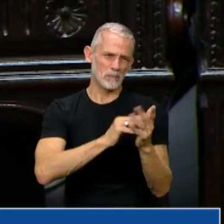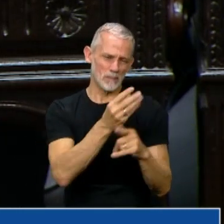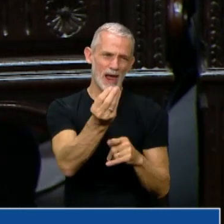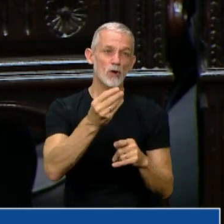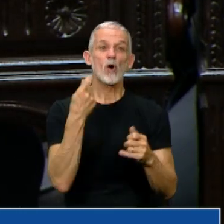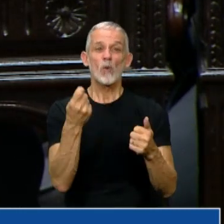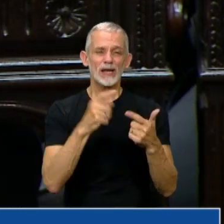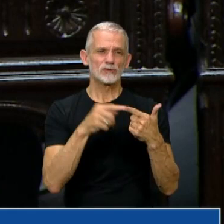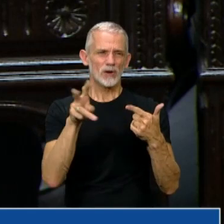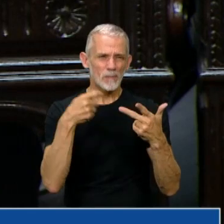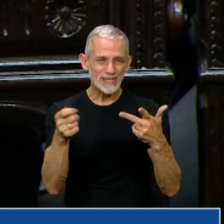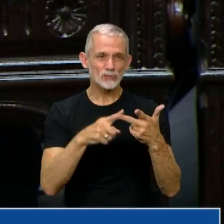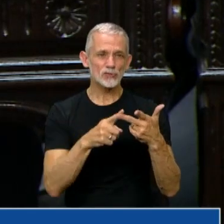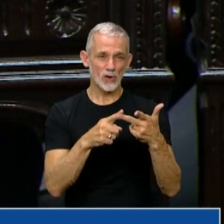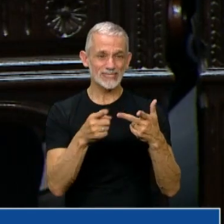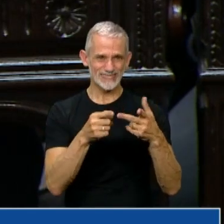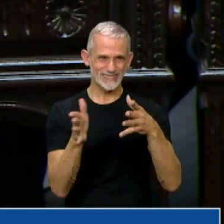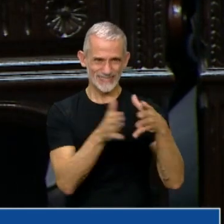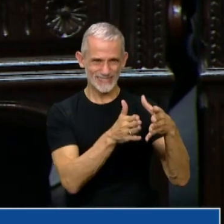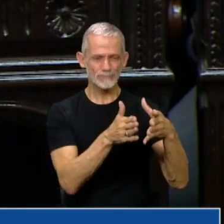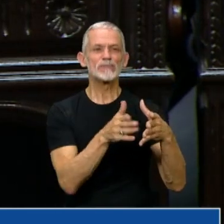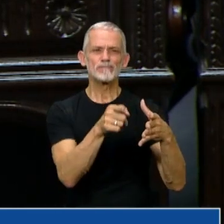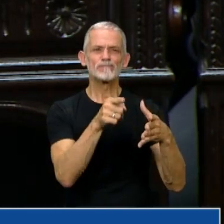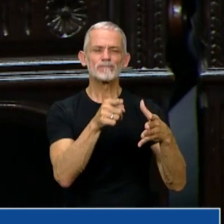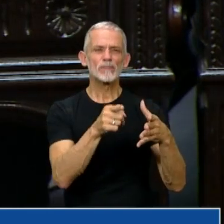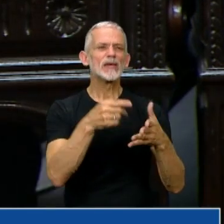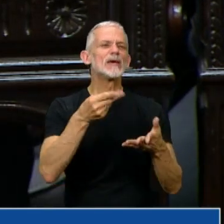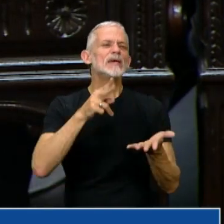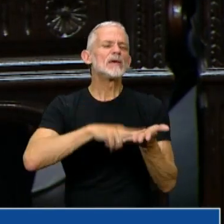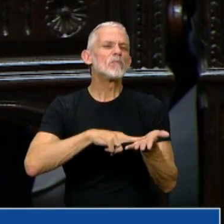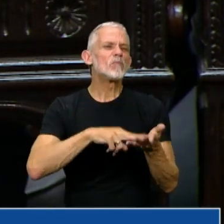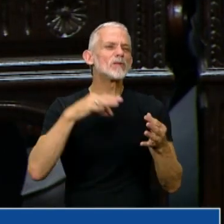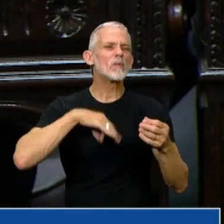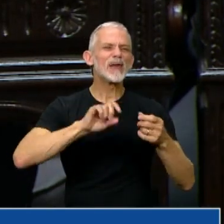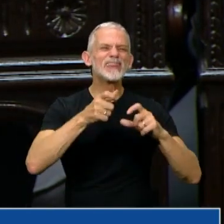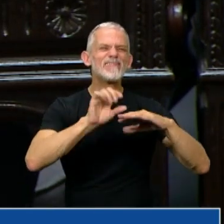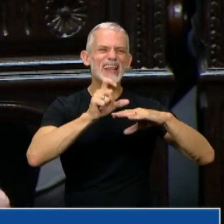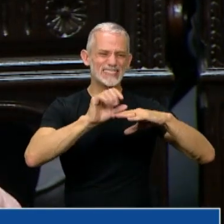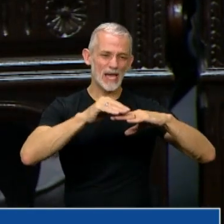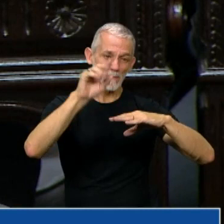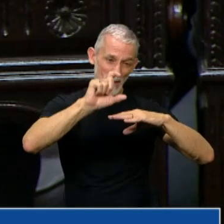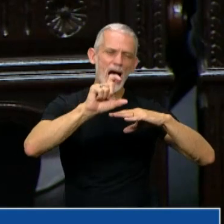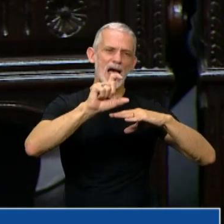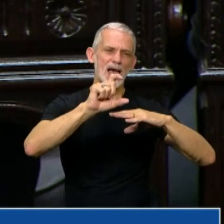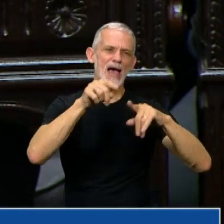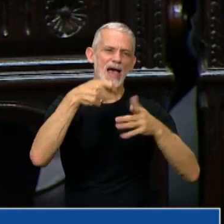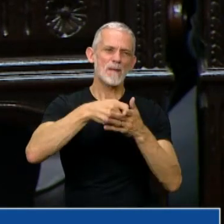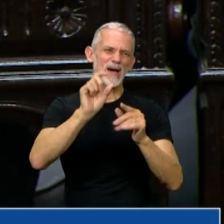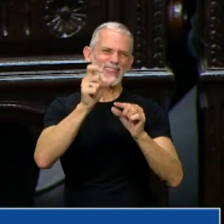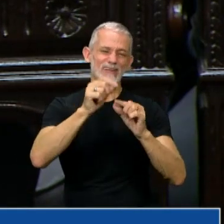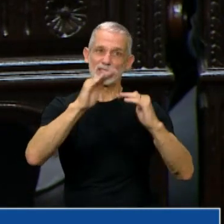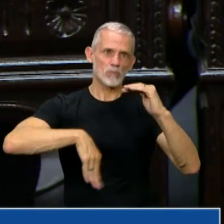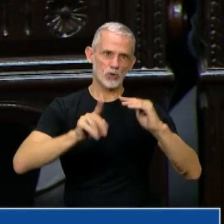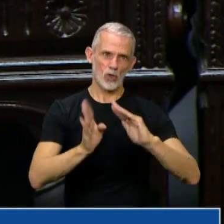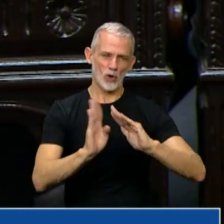que pasan a este esquema cedular solamente van a tributar por este excedente. Se establece en el proyecto también